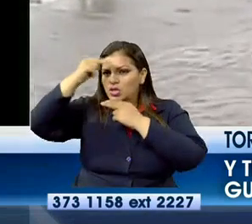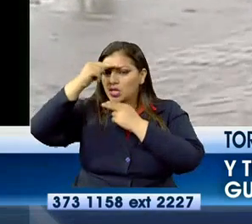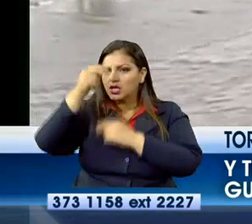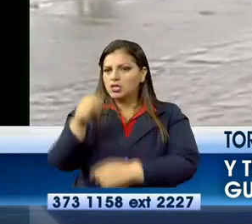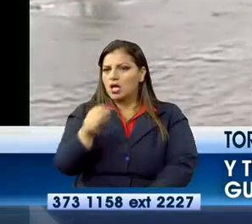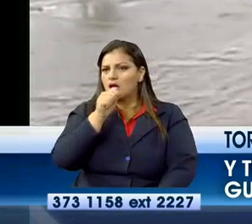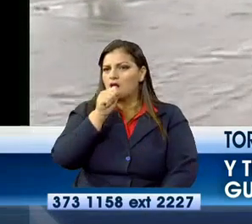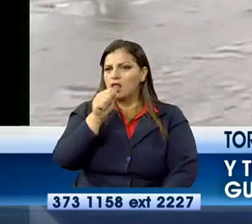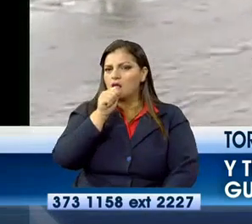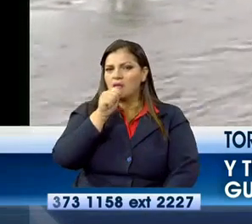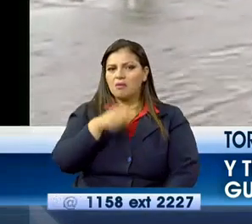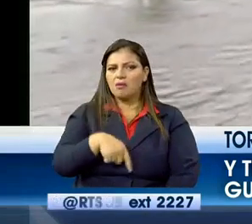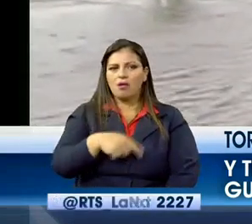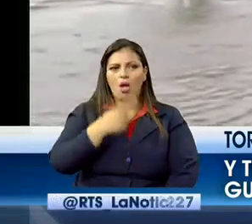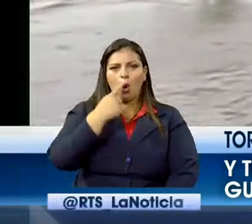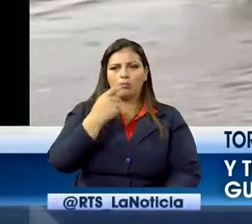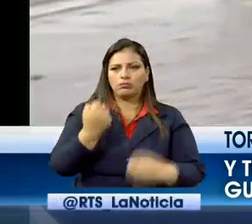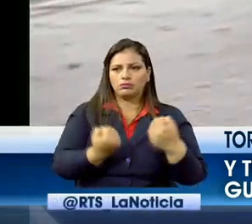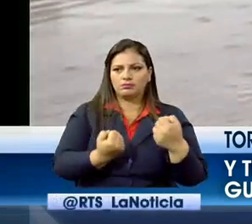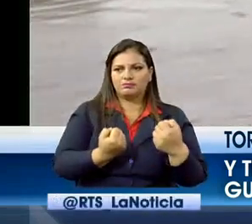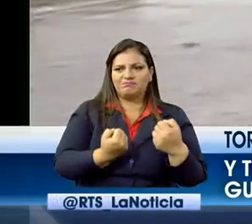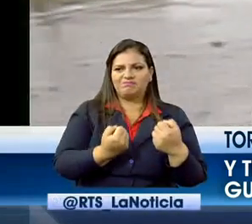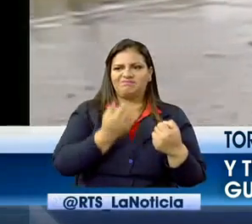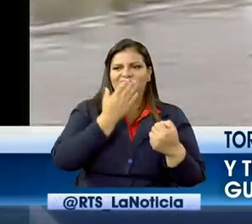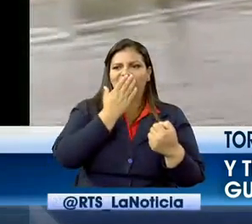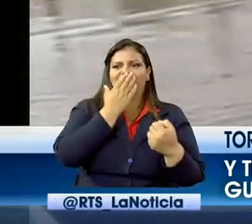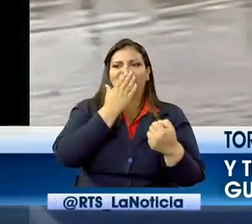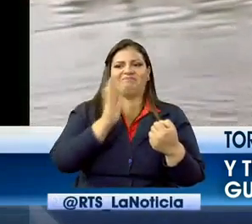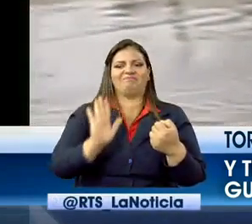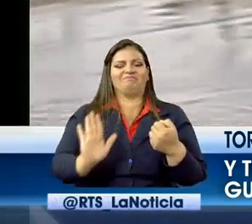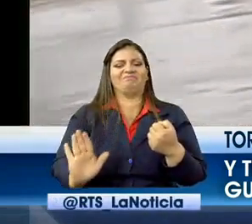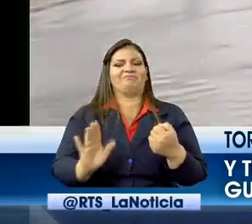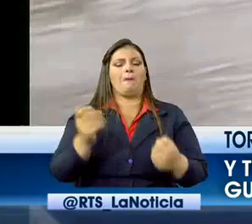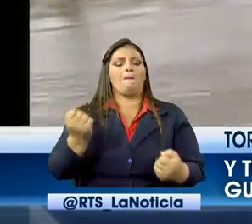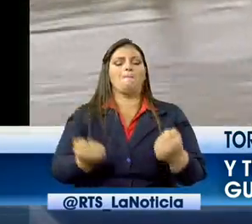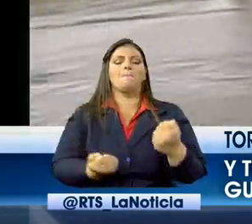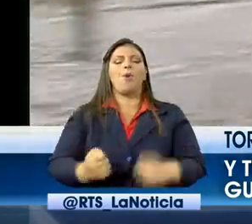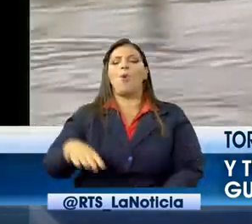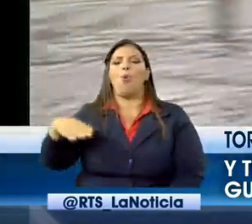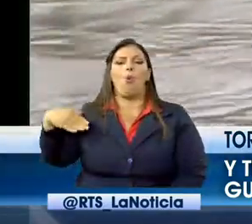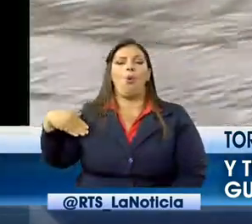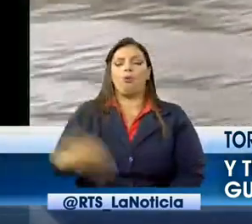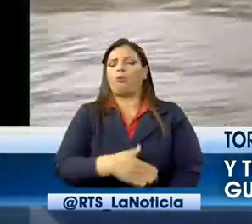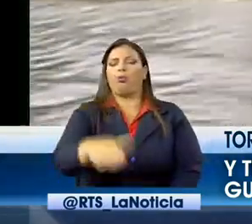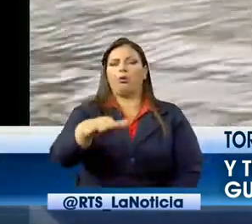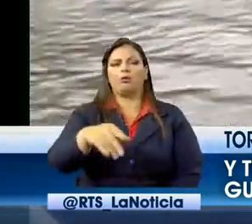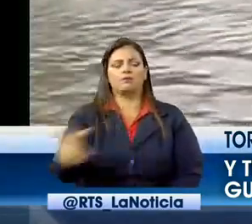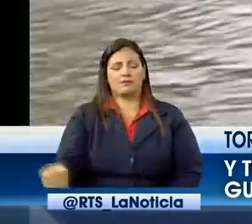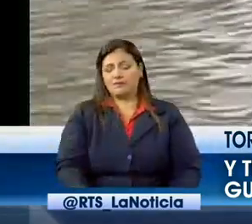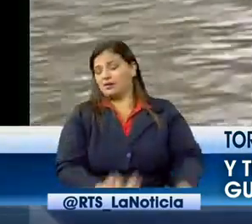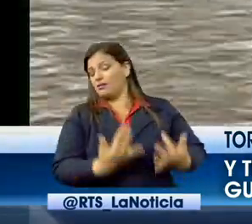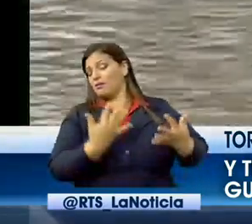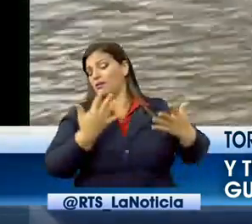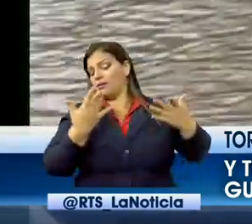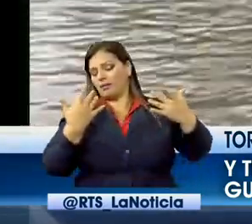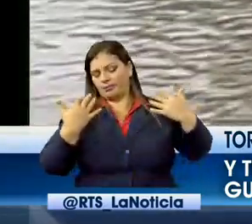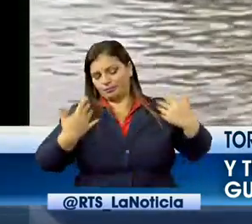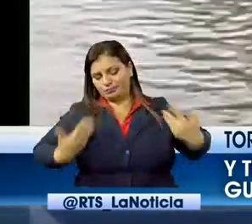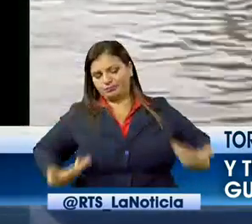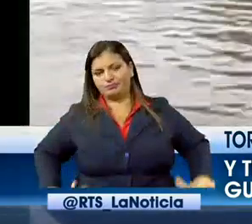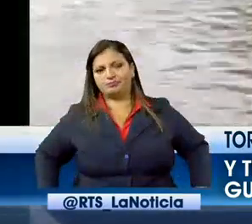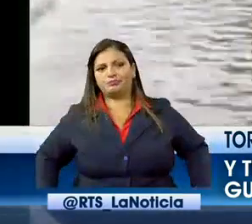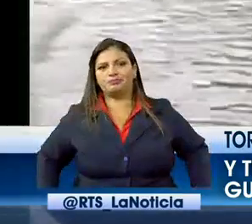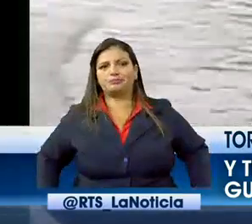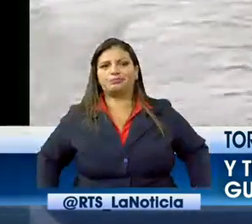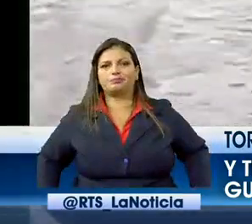Lo hacen a propósito, Enrique. O sea, esa es la inconsciencia. Estos son los chistositos. Gente que no sé. Y antes, de civilizados